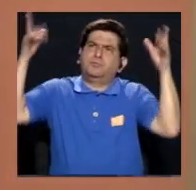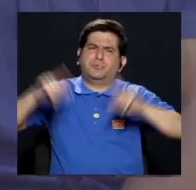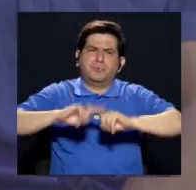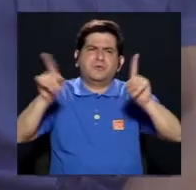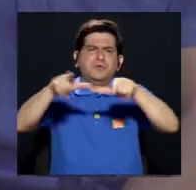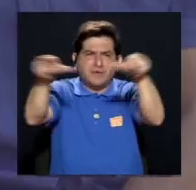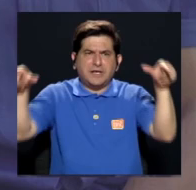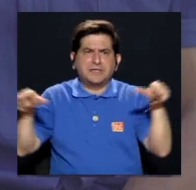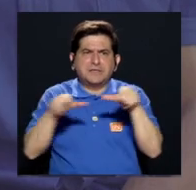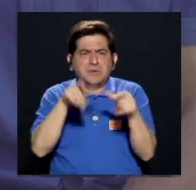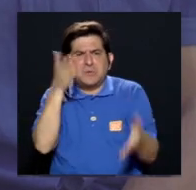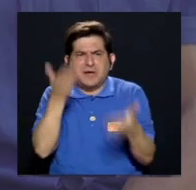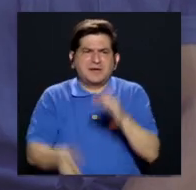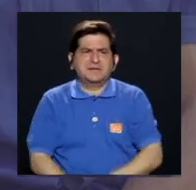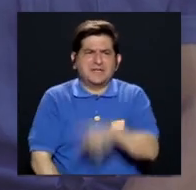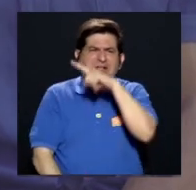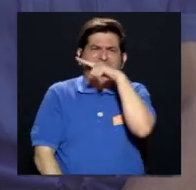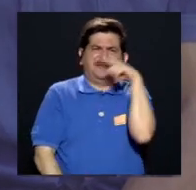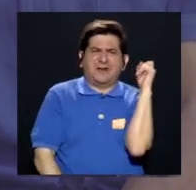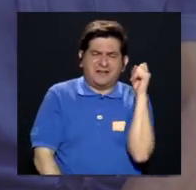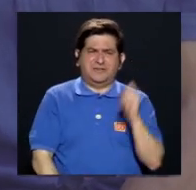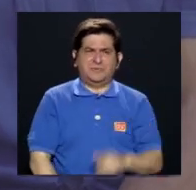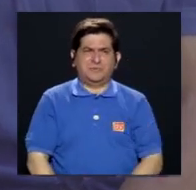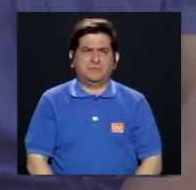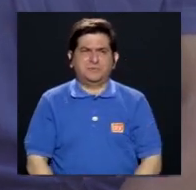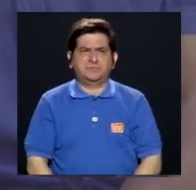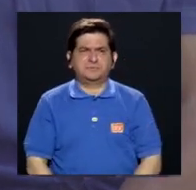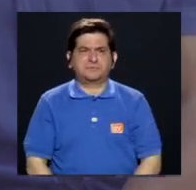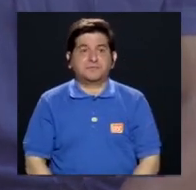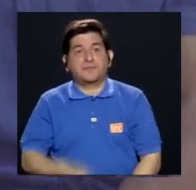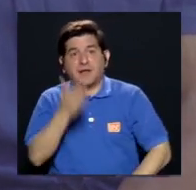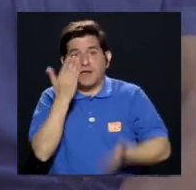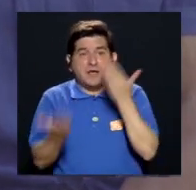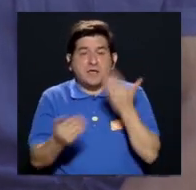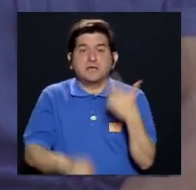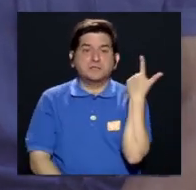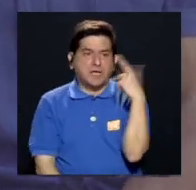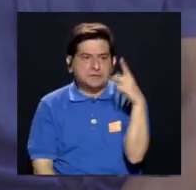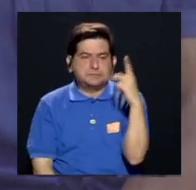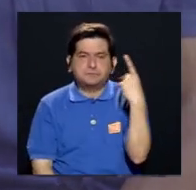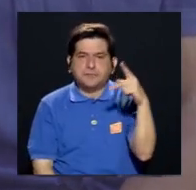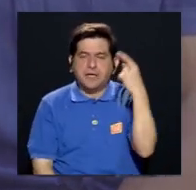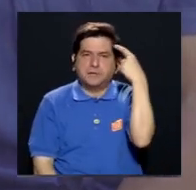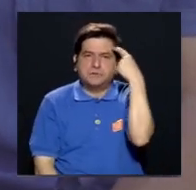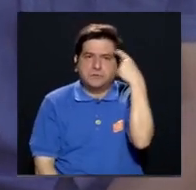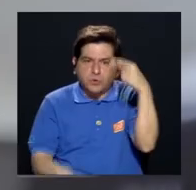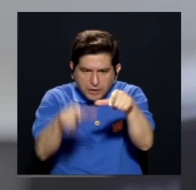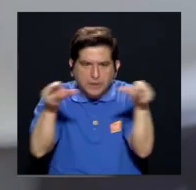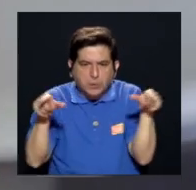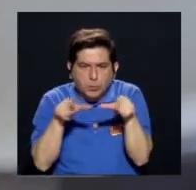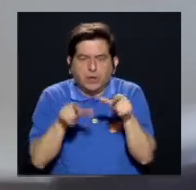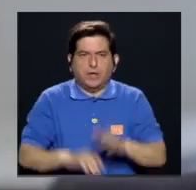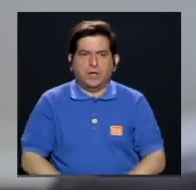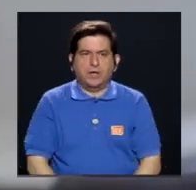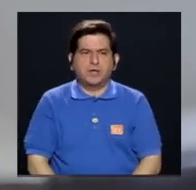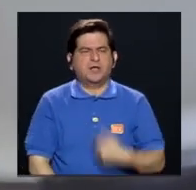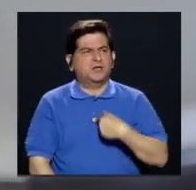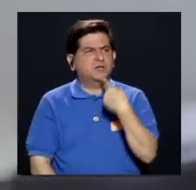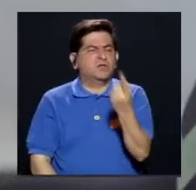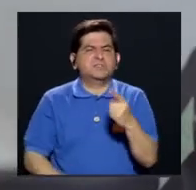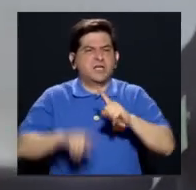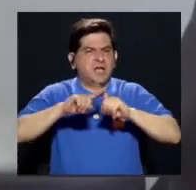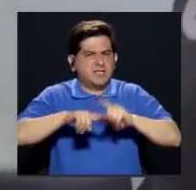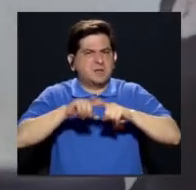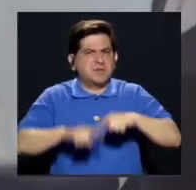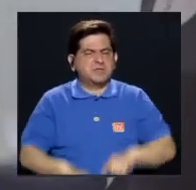lugar más feo, sí, y tal vez más peligroso, pensé yo, y tal vez yo decía, según